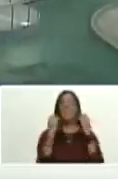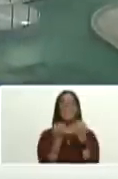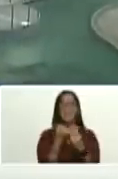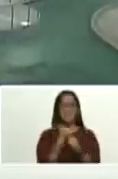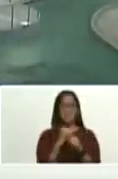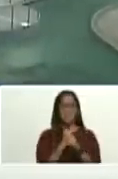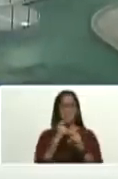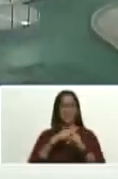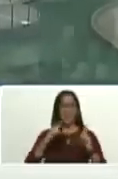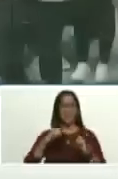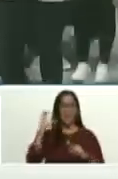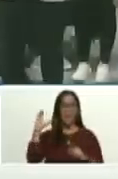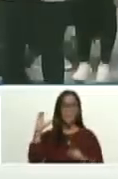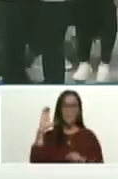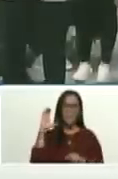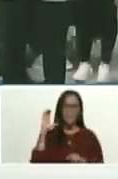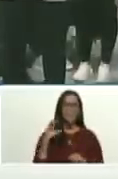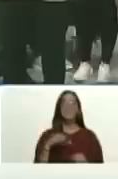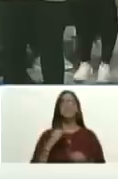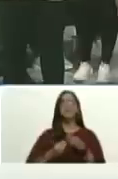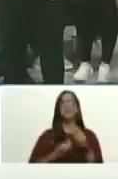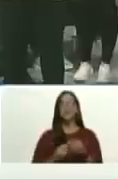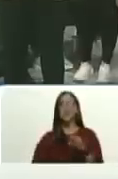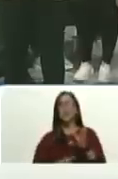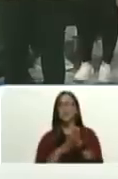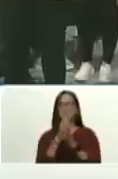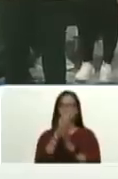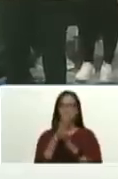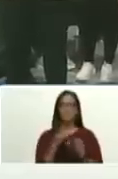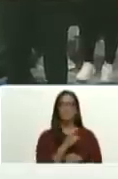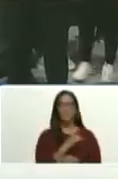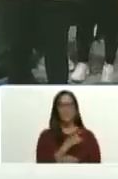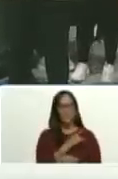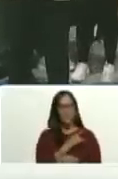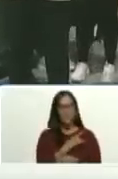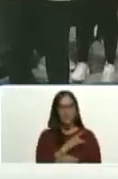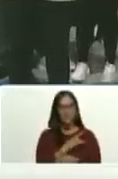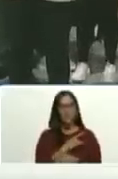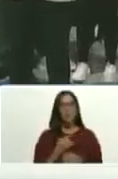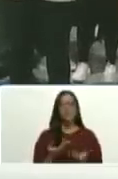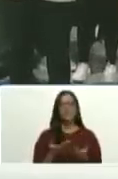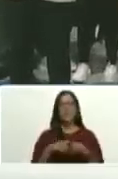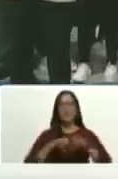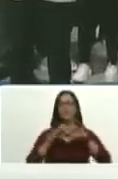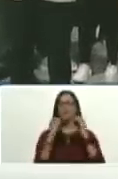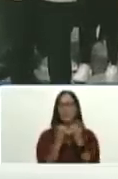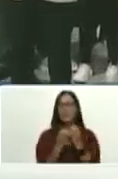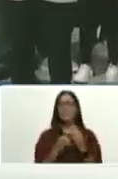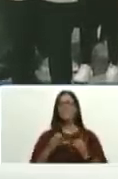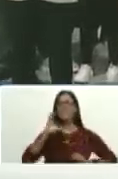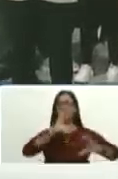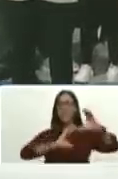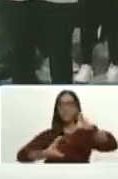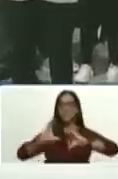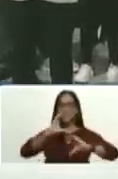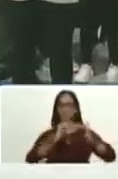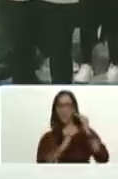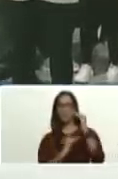país y va a ser una gran universidad de carácter científico, de alto nivel